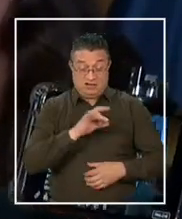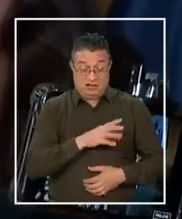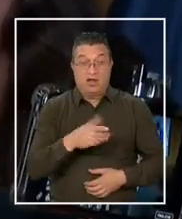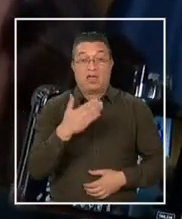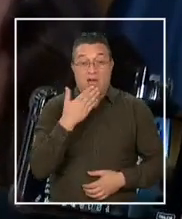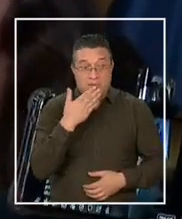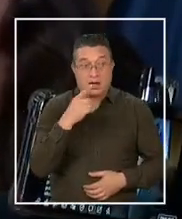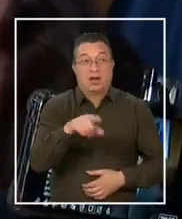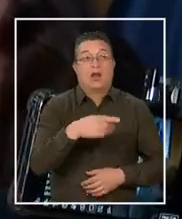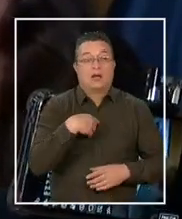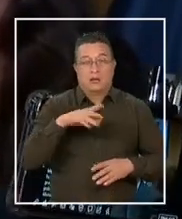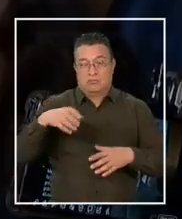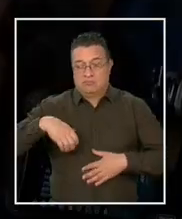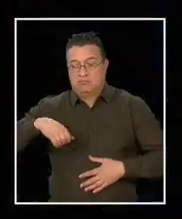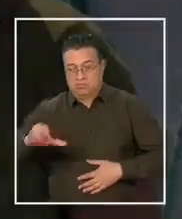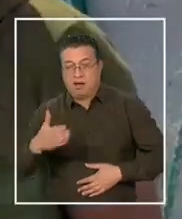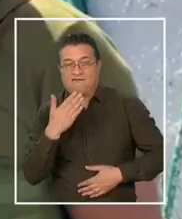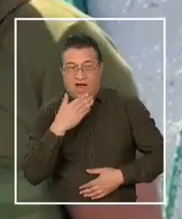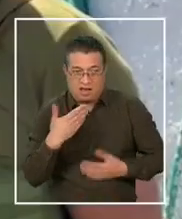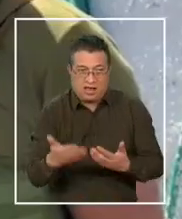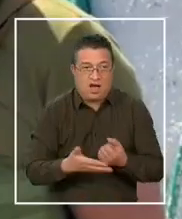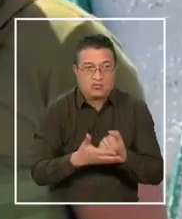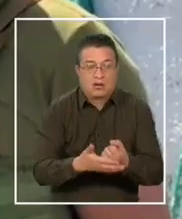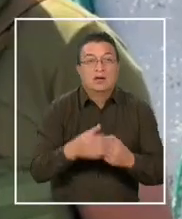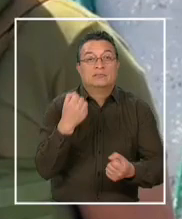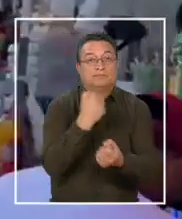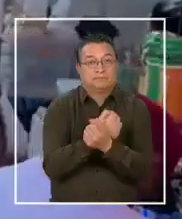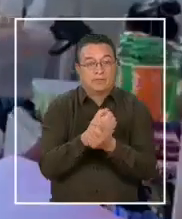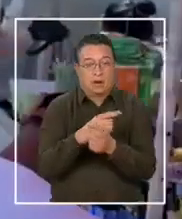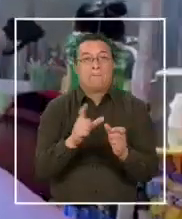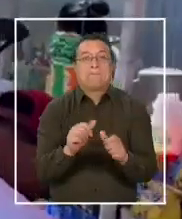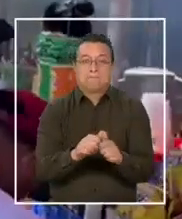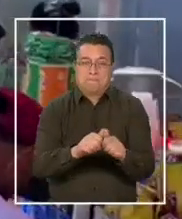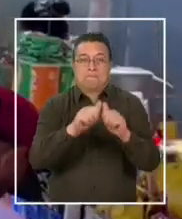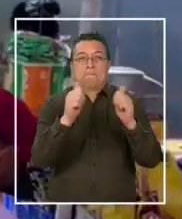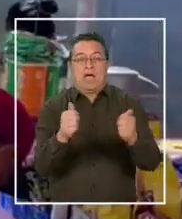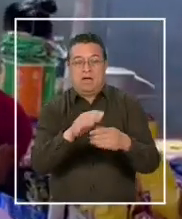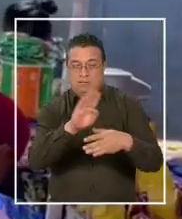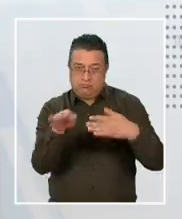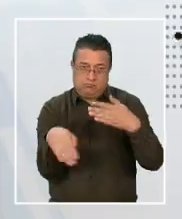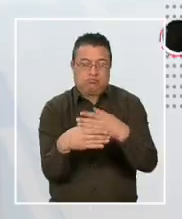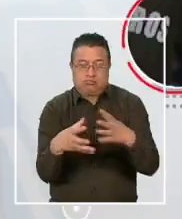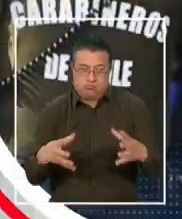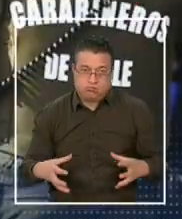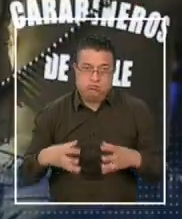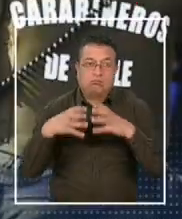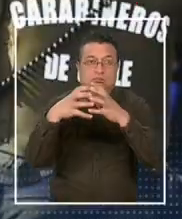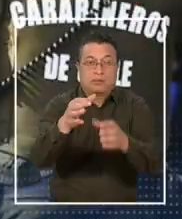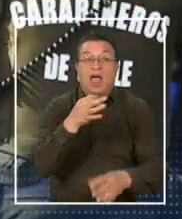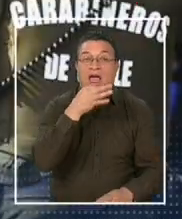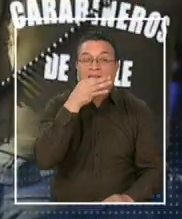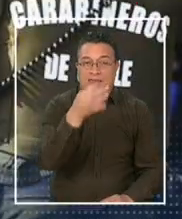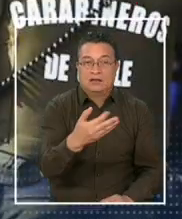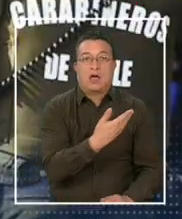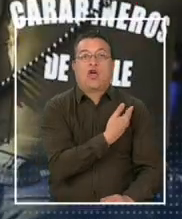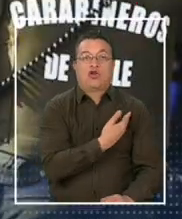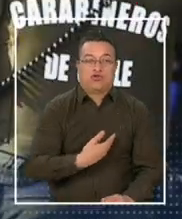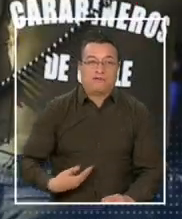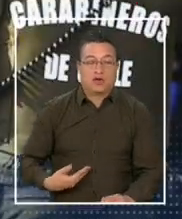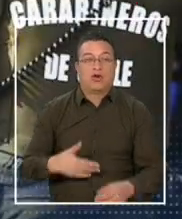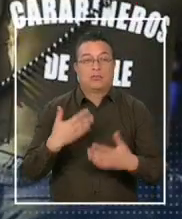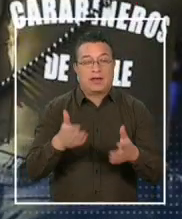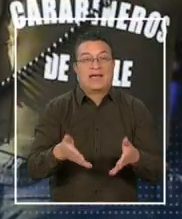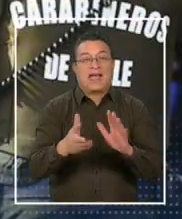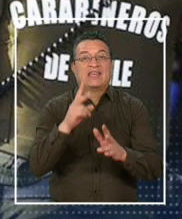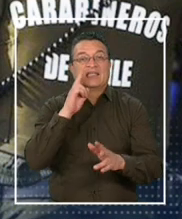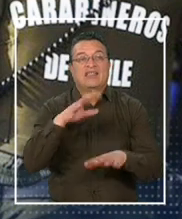recursos a Carabineros e Investigaciones. Cursos y trabajo policial que se verá reforzado en el plan Calle Sin Violencias, anunciado por el gobierno, que se